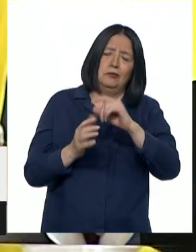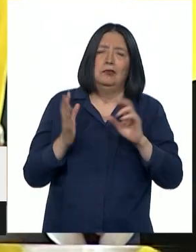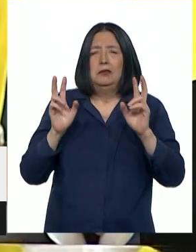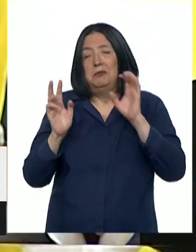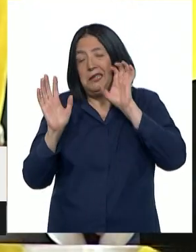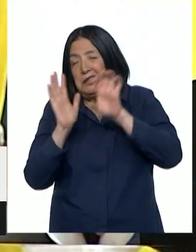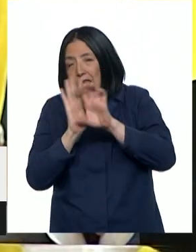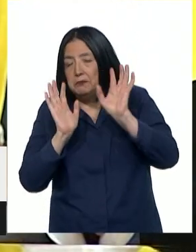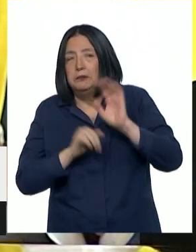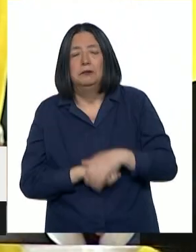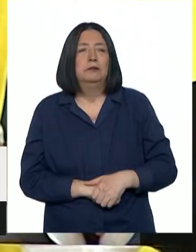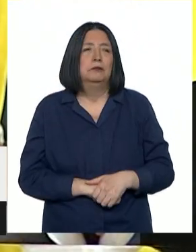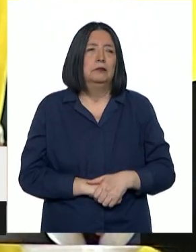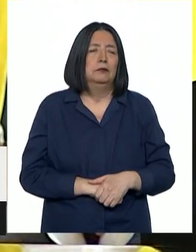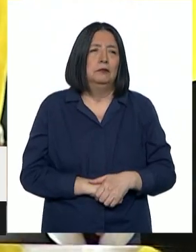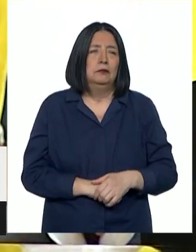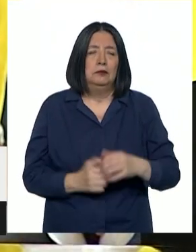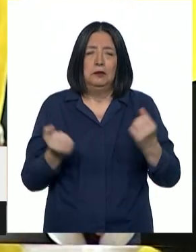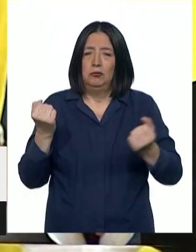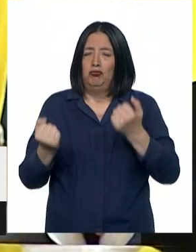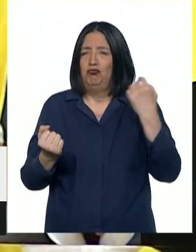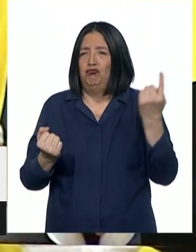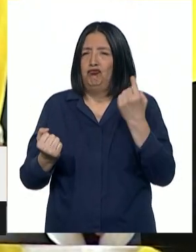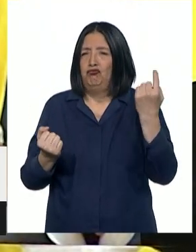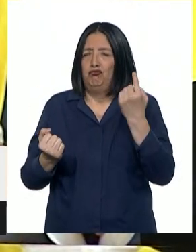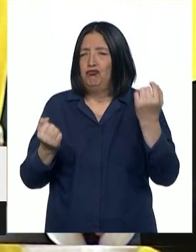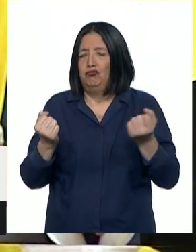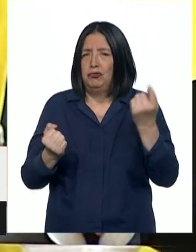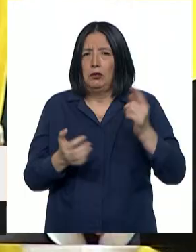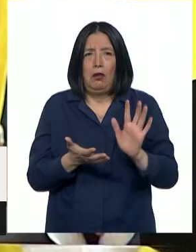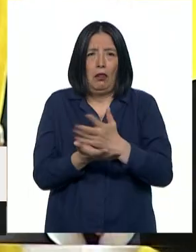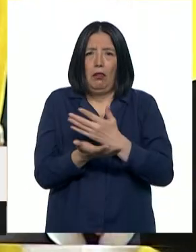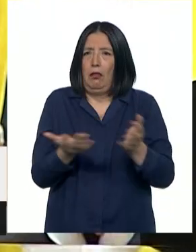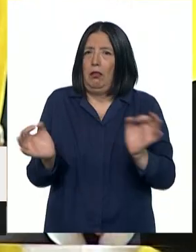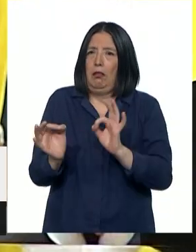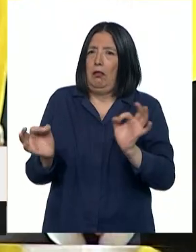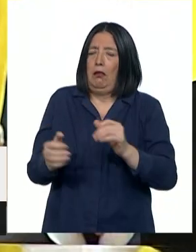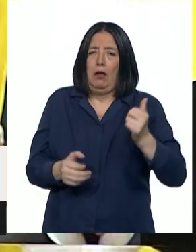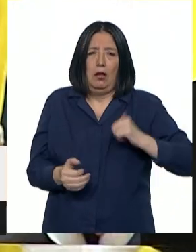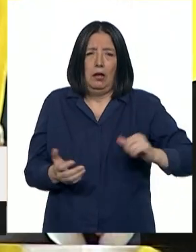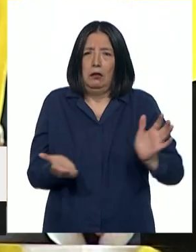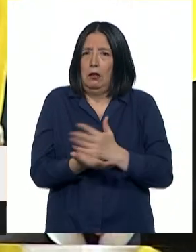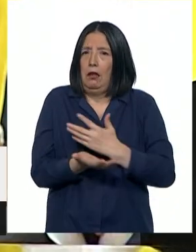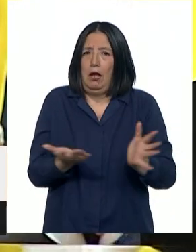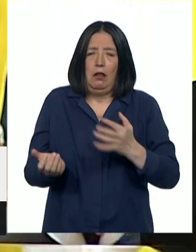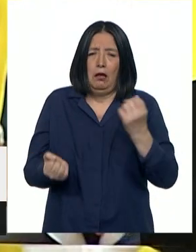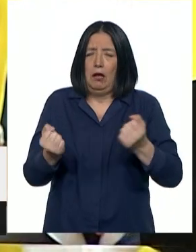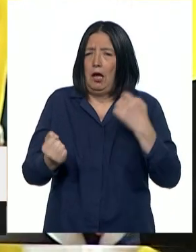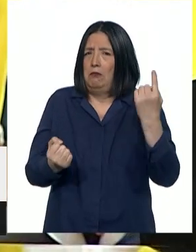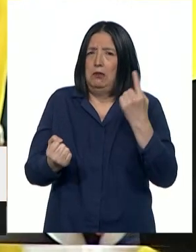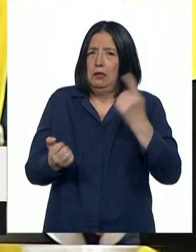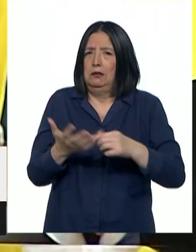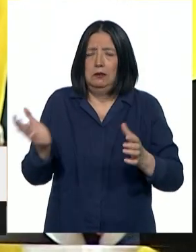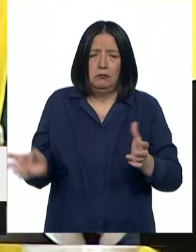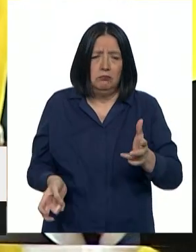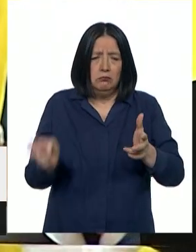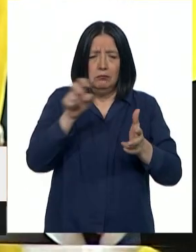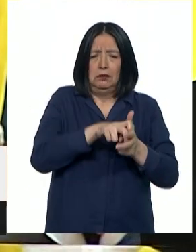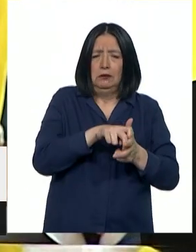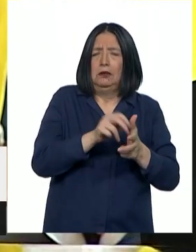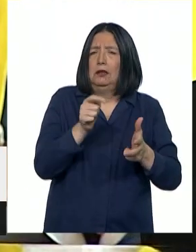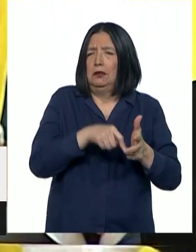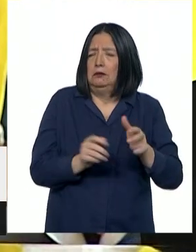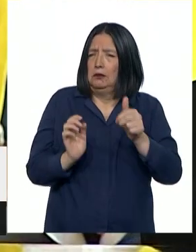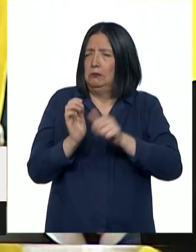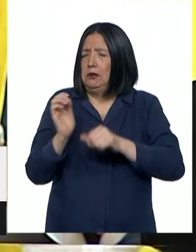por ejemplo, de las ambulancias, que no tenían los alcaldes ambulancias para poder trasladar a